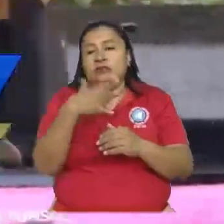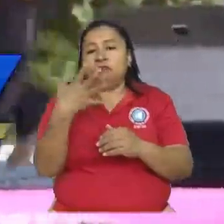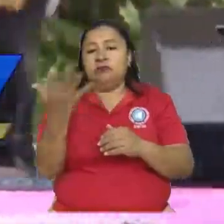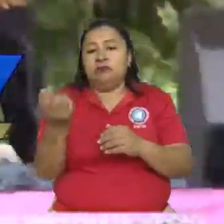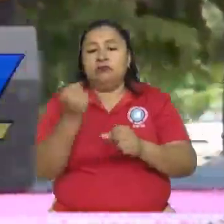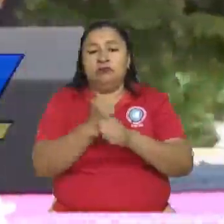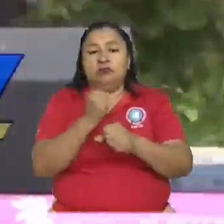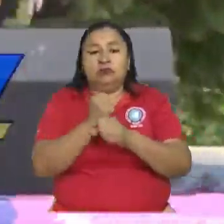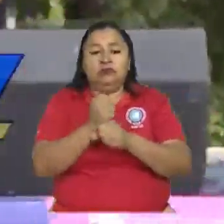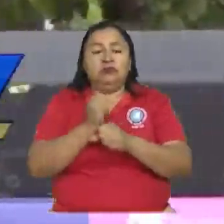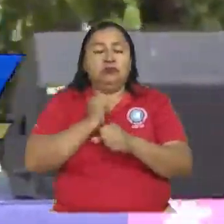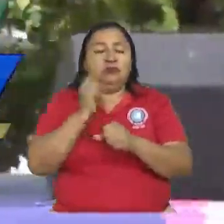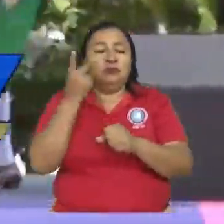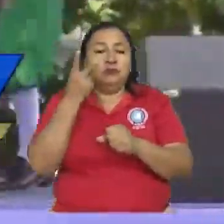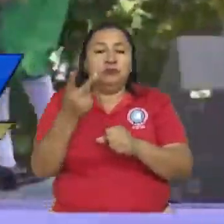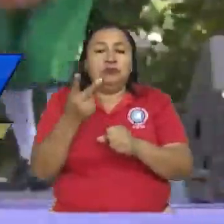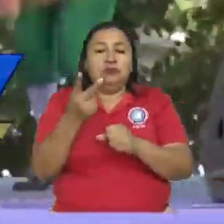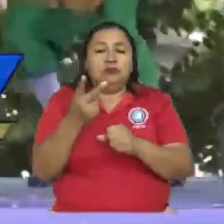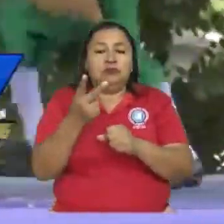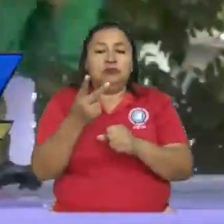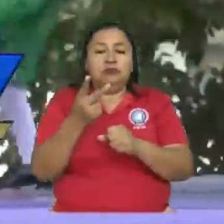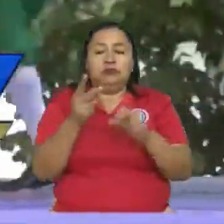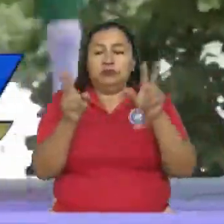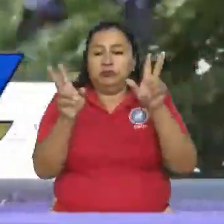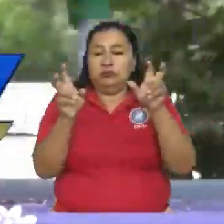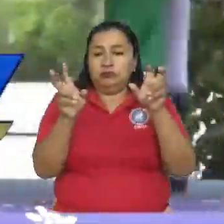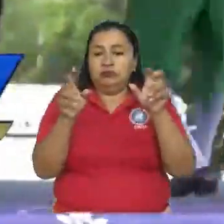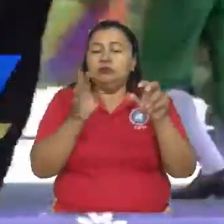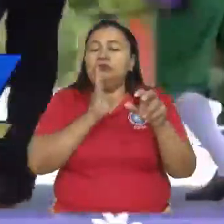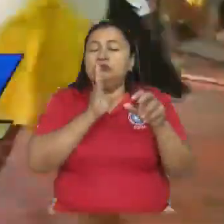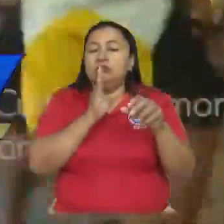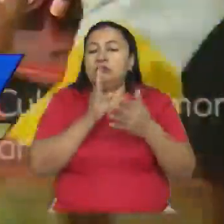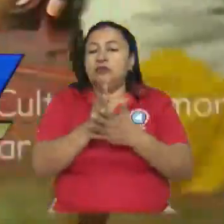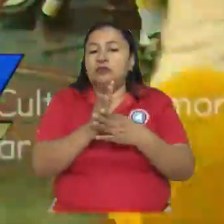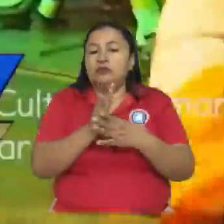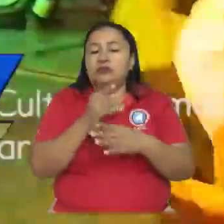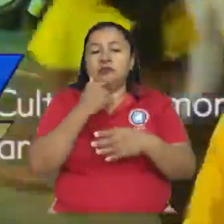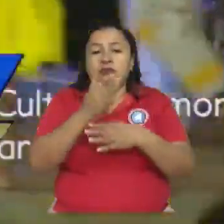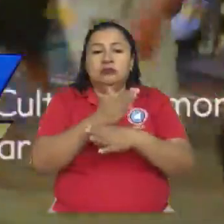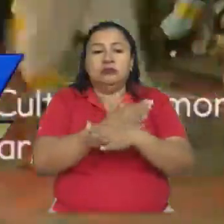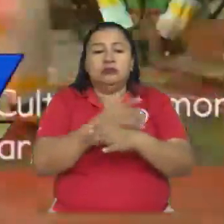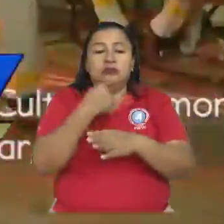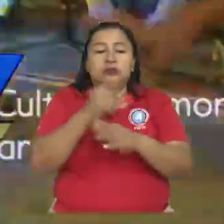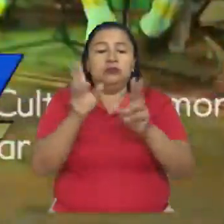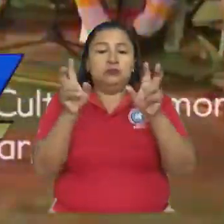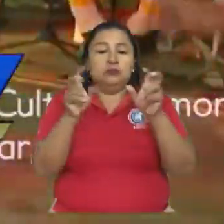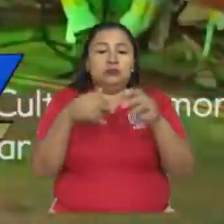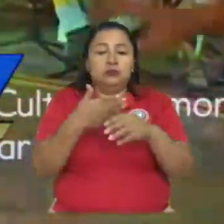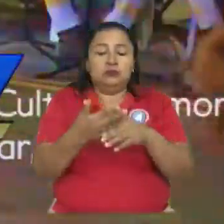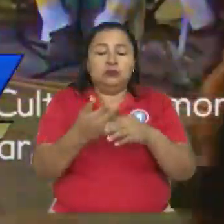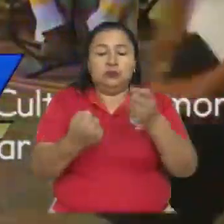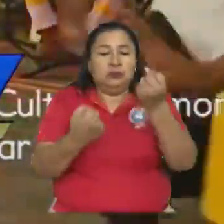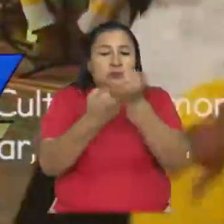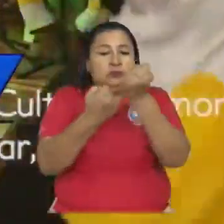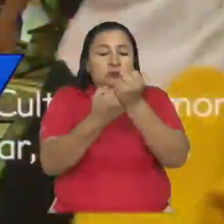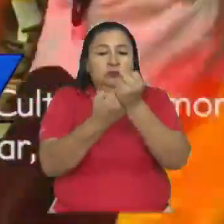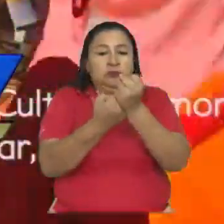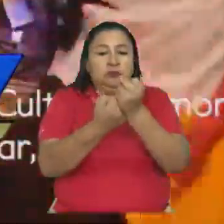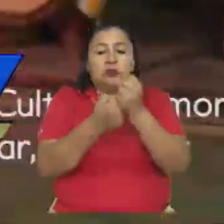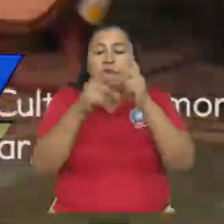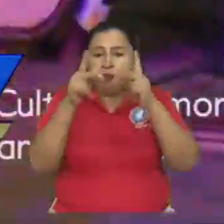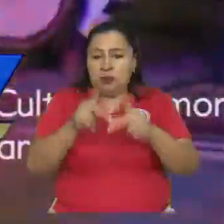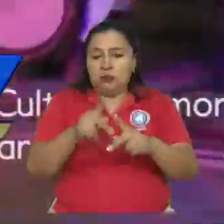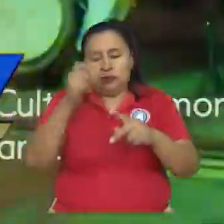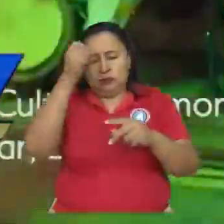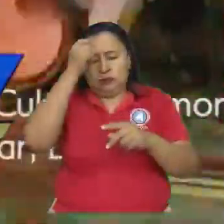trabajo tiene que ver con el tema que ya hablamos anteriormente, los temas del fortalecimiento del talento